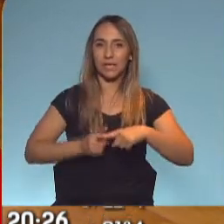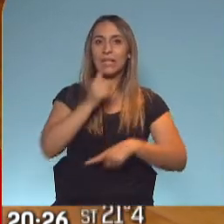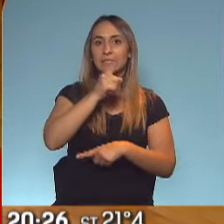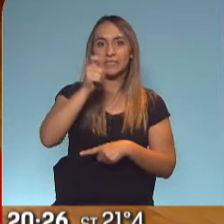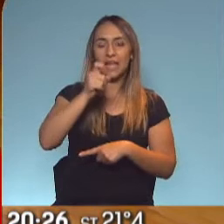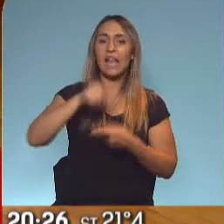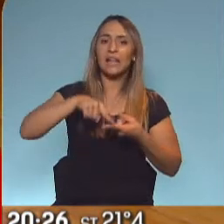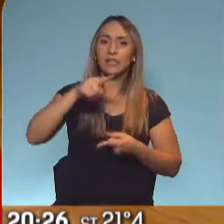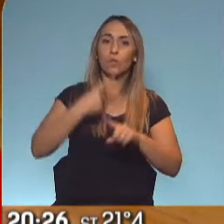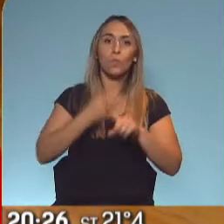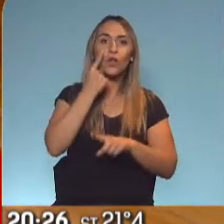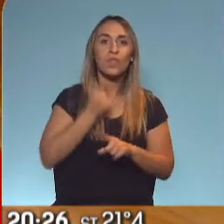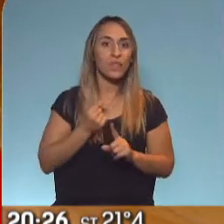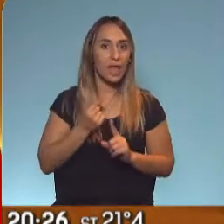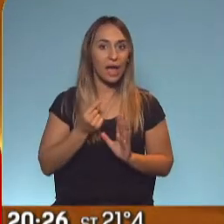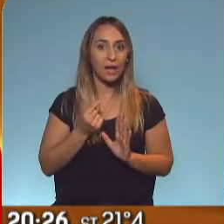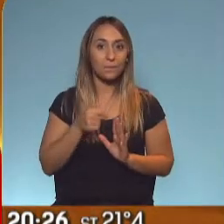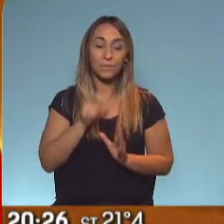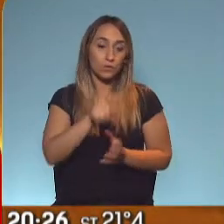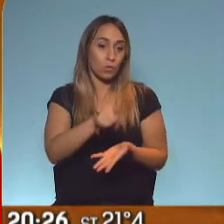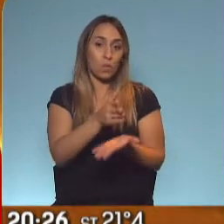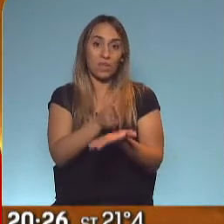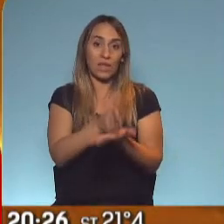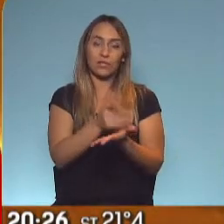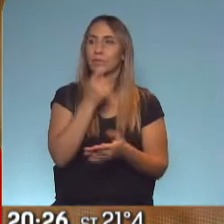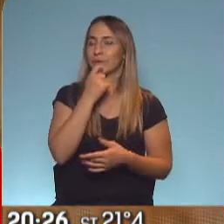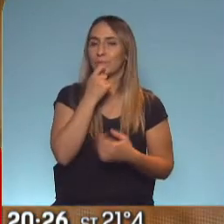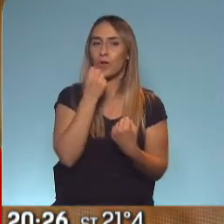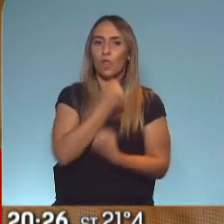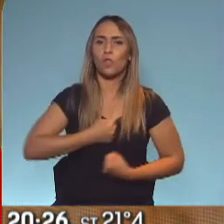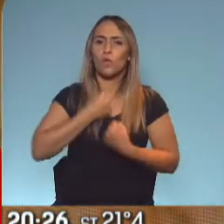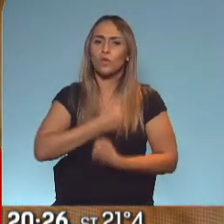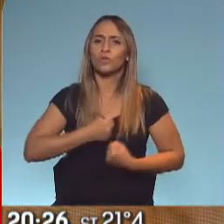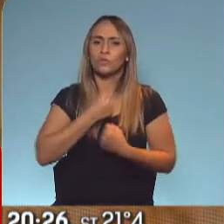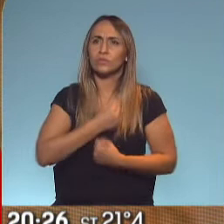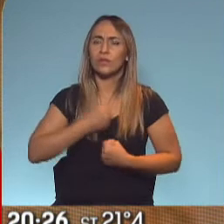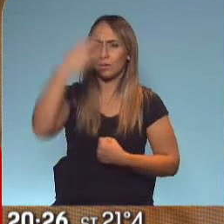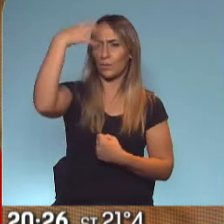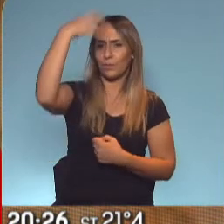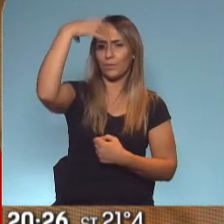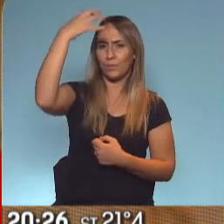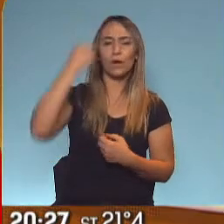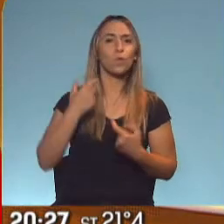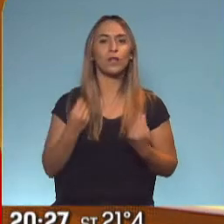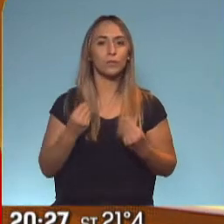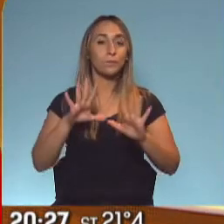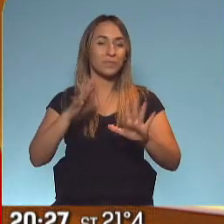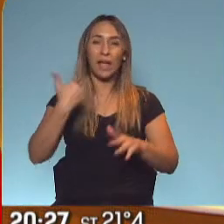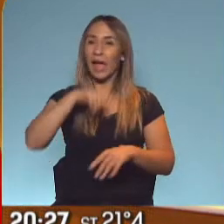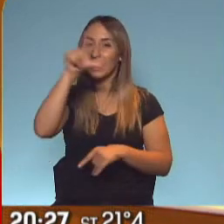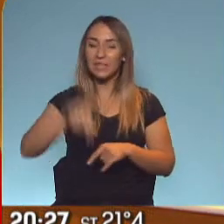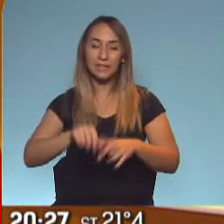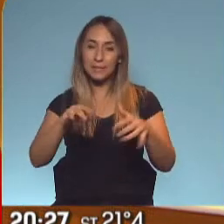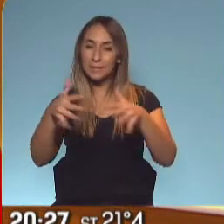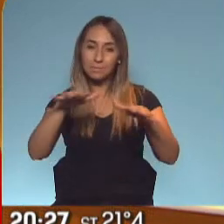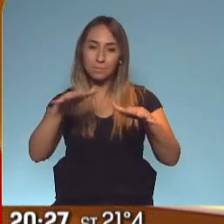diarios. Ese es el derecho. ¿Una ducha a cuánto equivale? En Argentina, el consumo medio de la